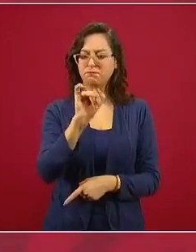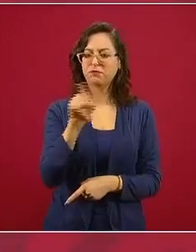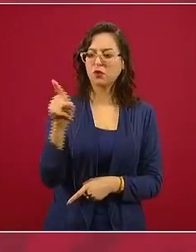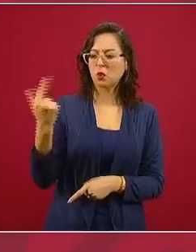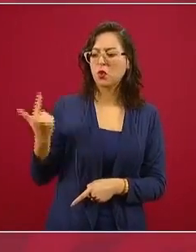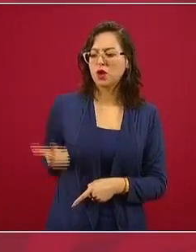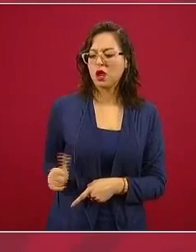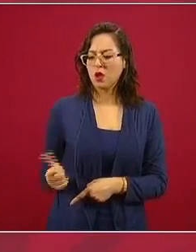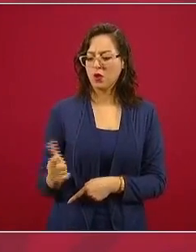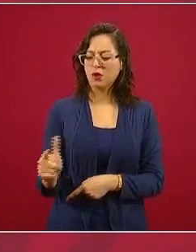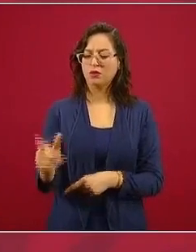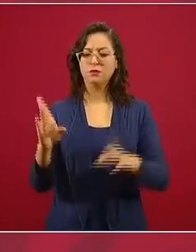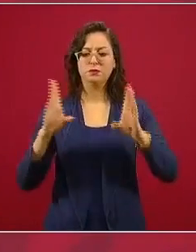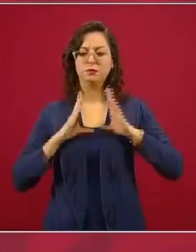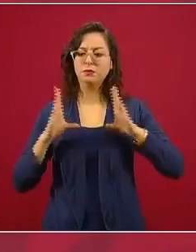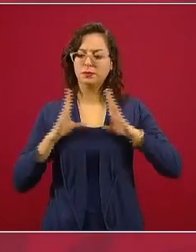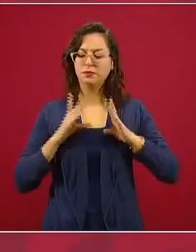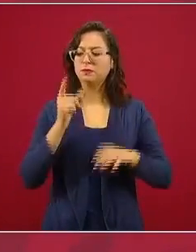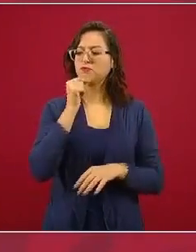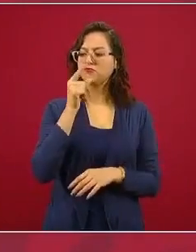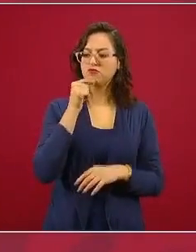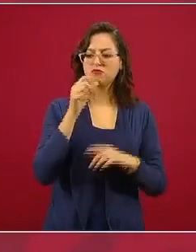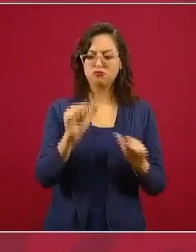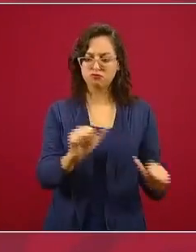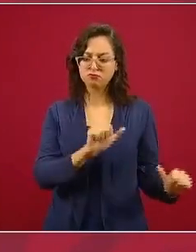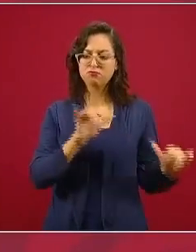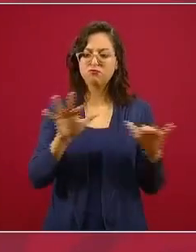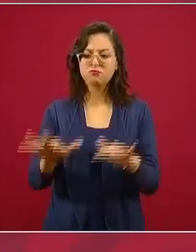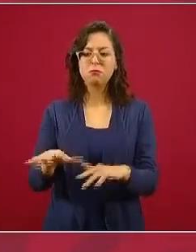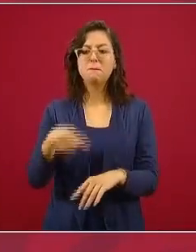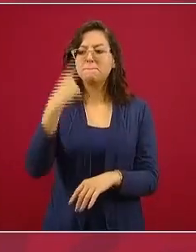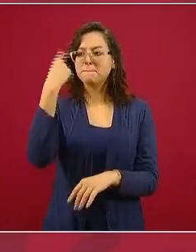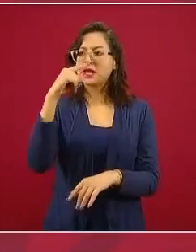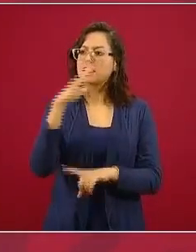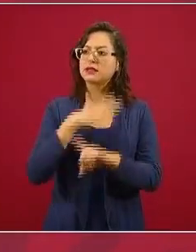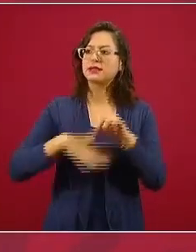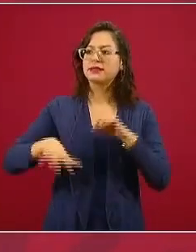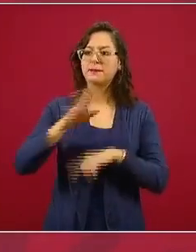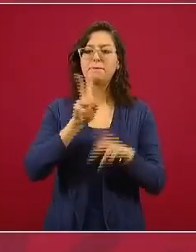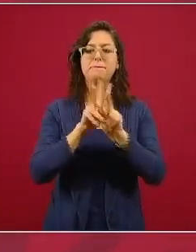Pero hay un